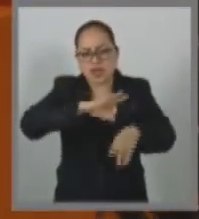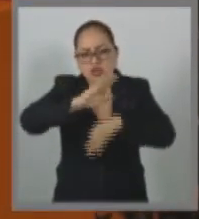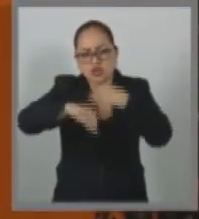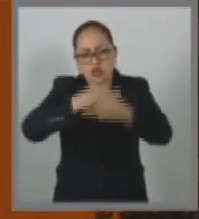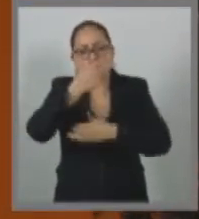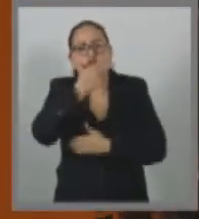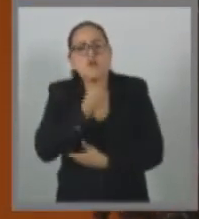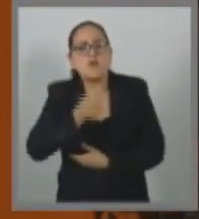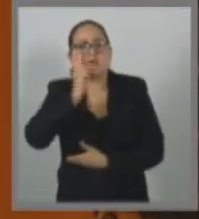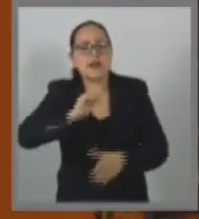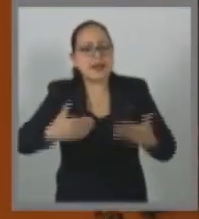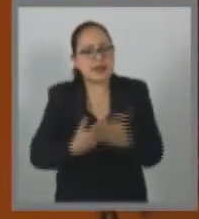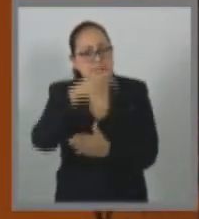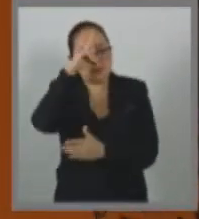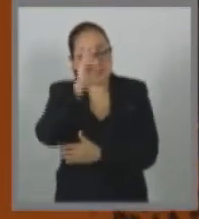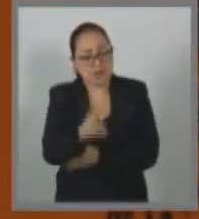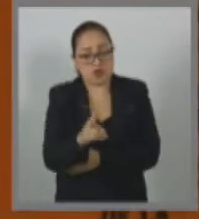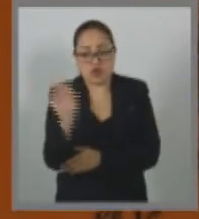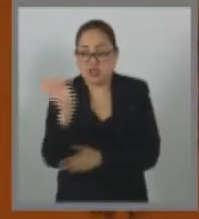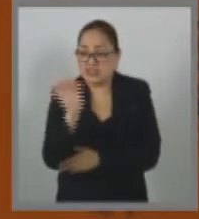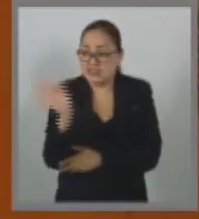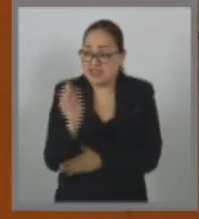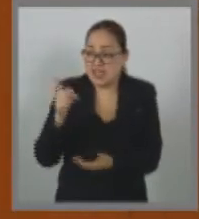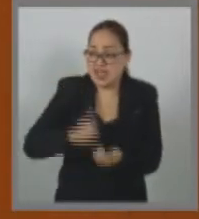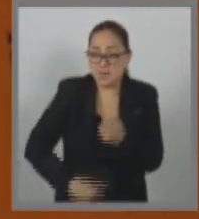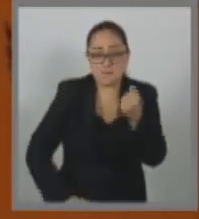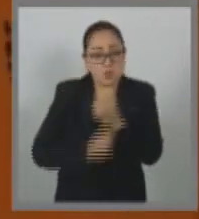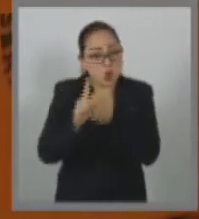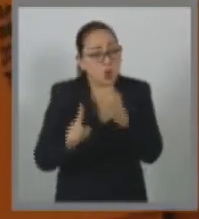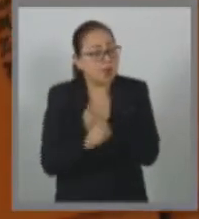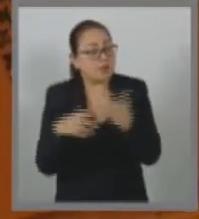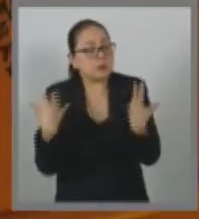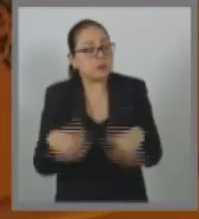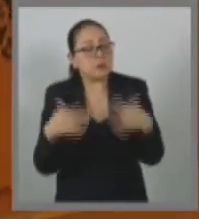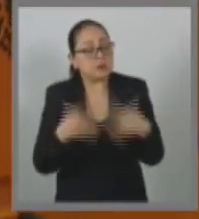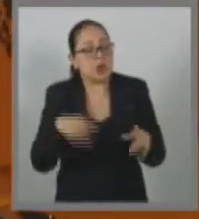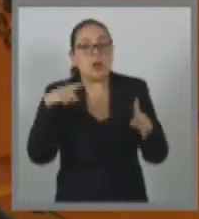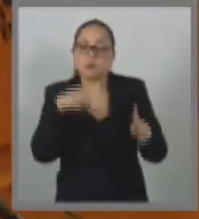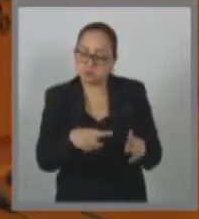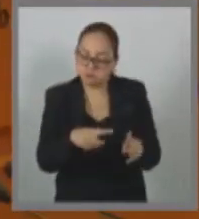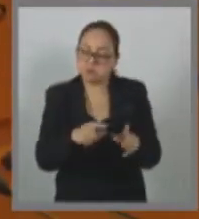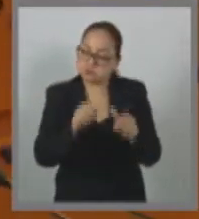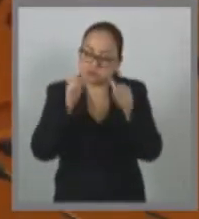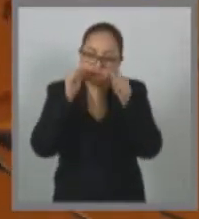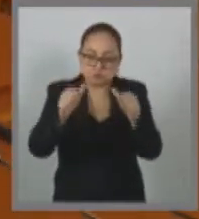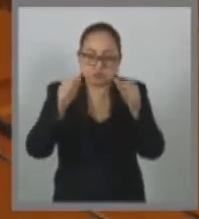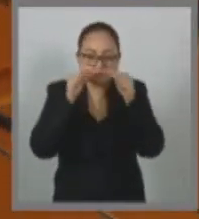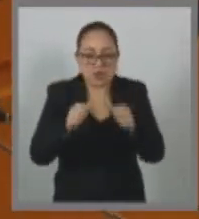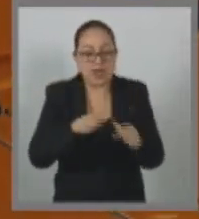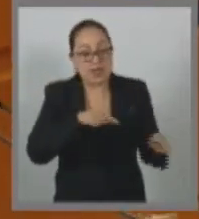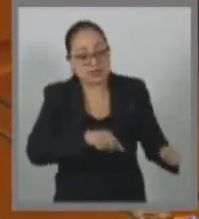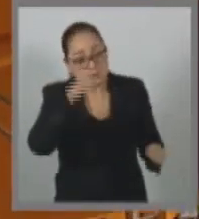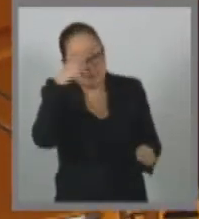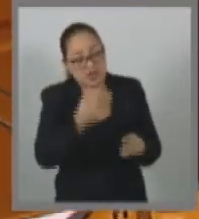las y los mexicanos cuando más lo necesitan. México pasó de ser una economía cerrada en